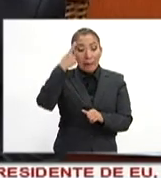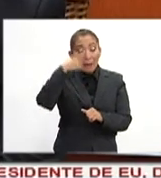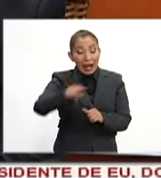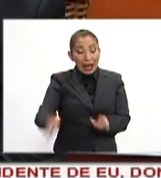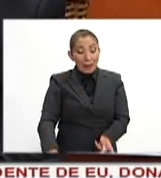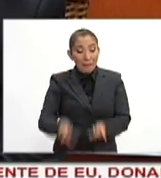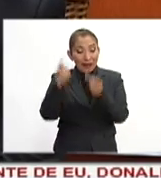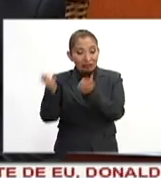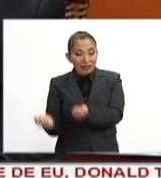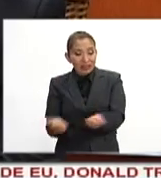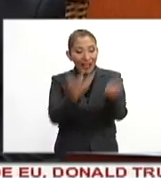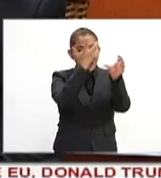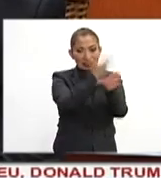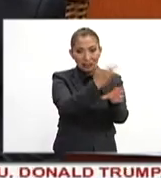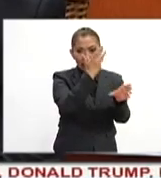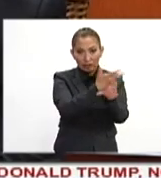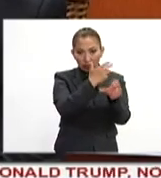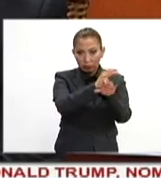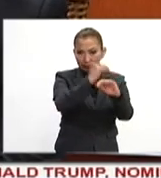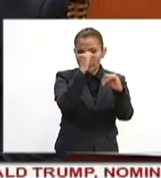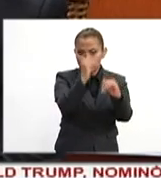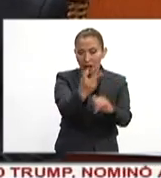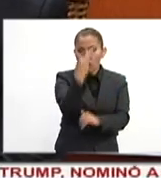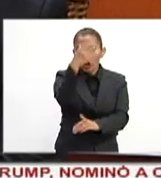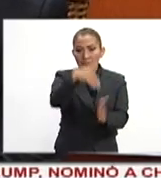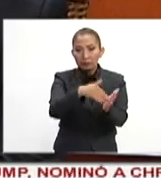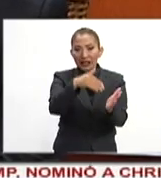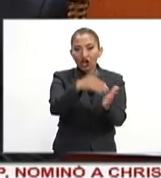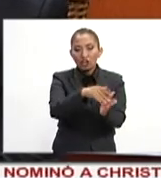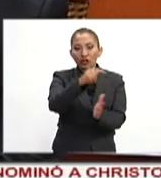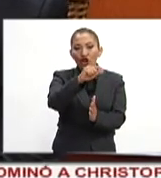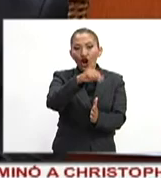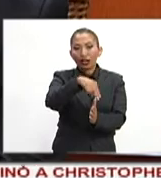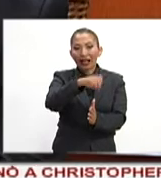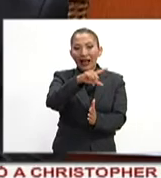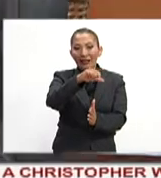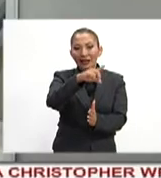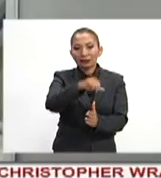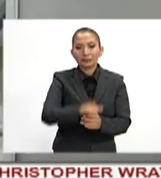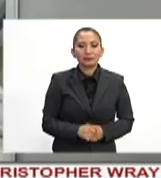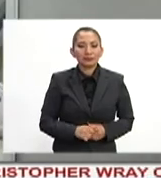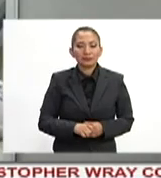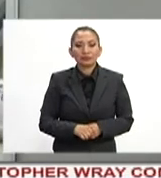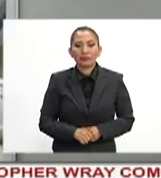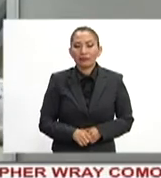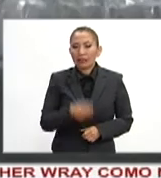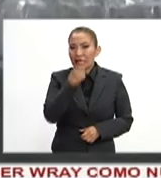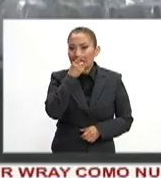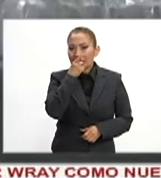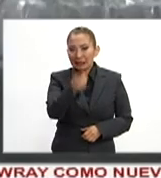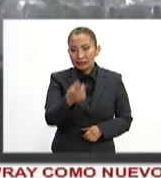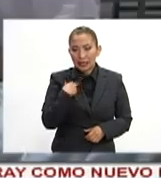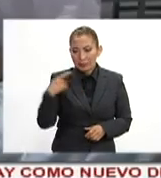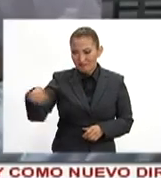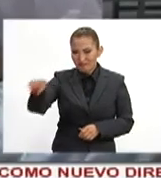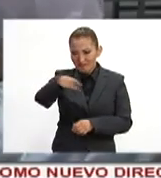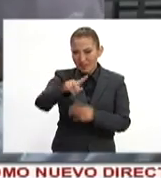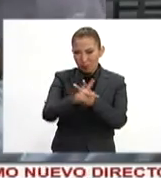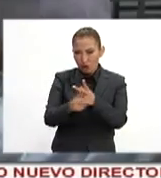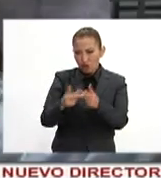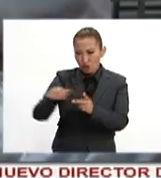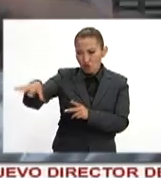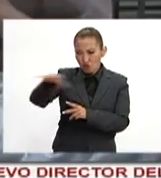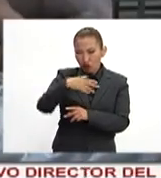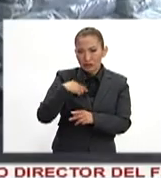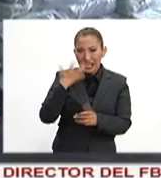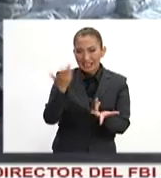mercado que viene es de 2 millones de toneladas. De acuerdo con los productores nacionales, aunque